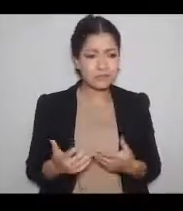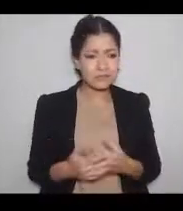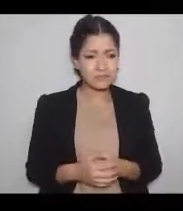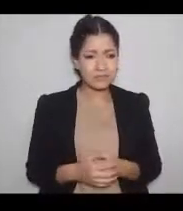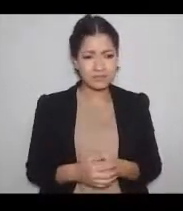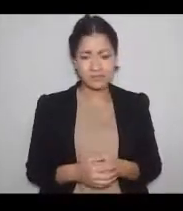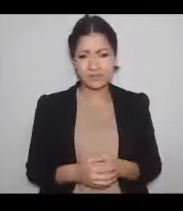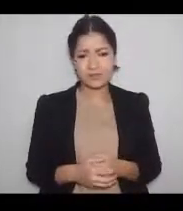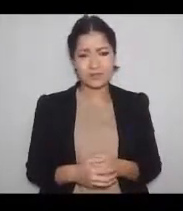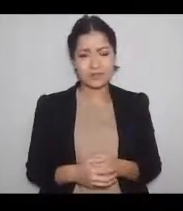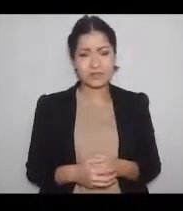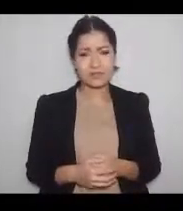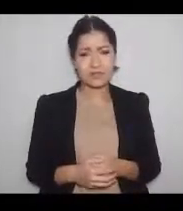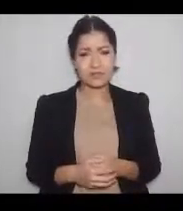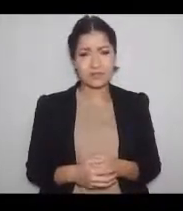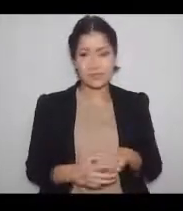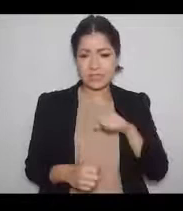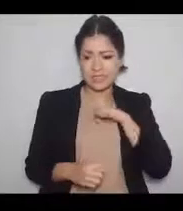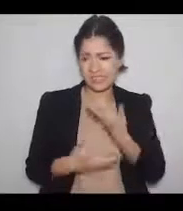no!